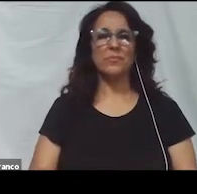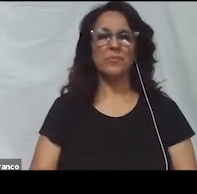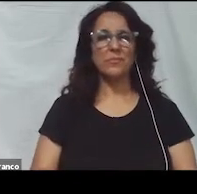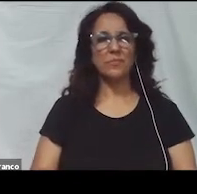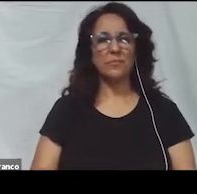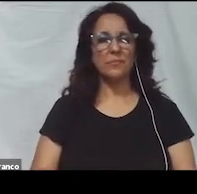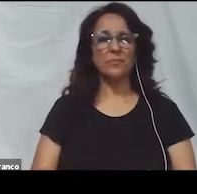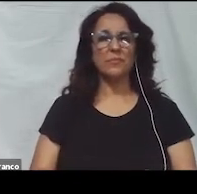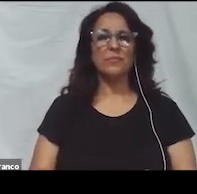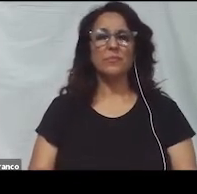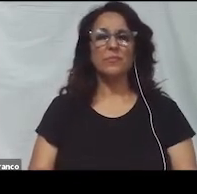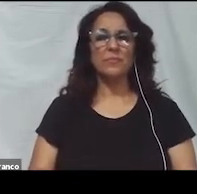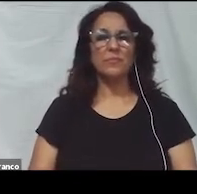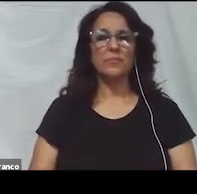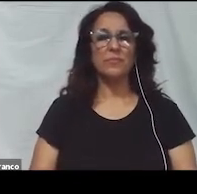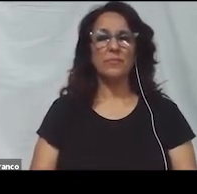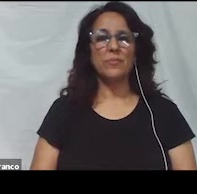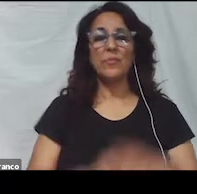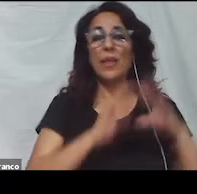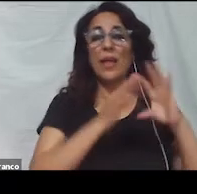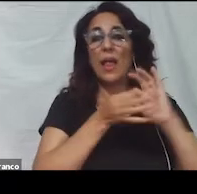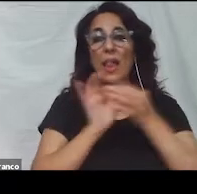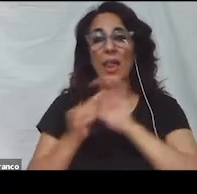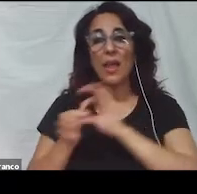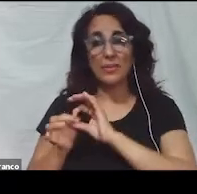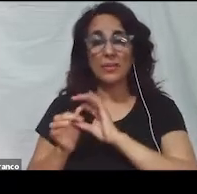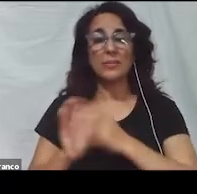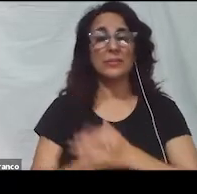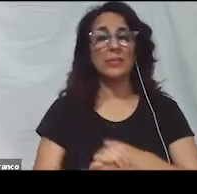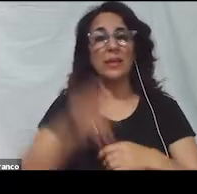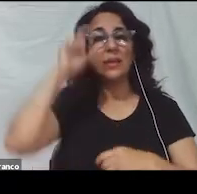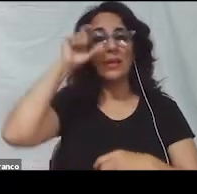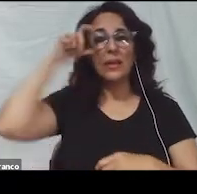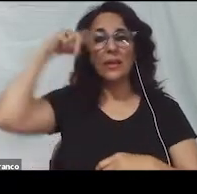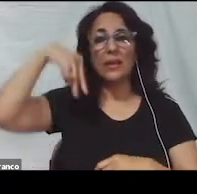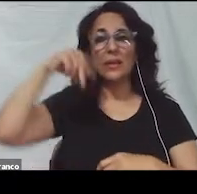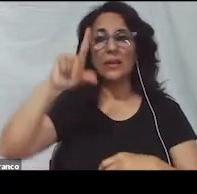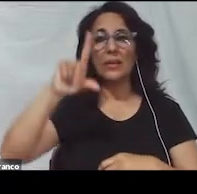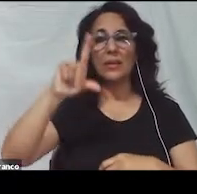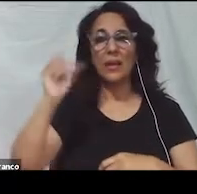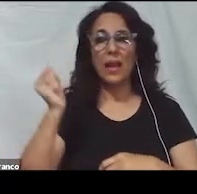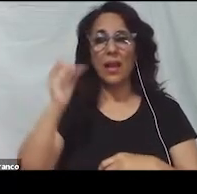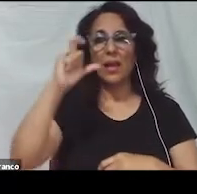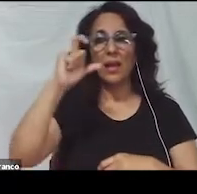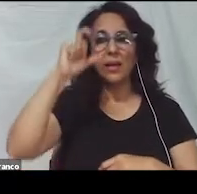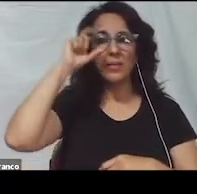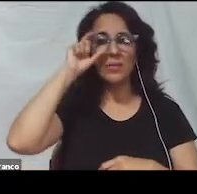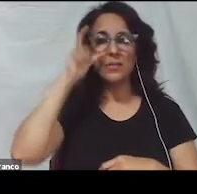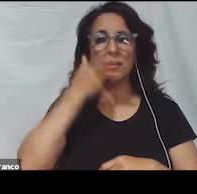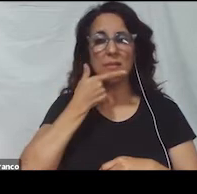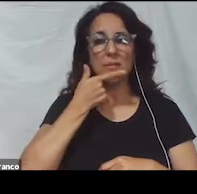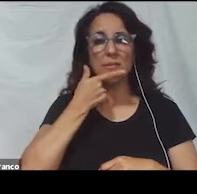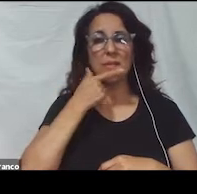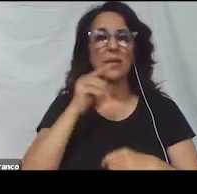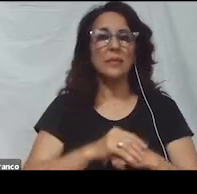Bien. Y pasamos a los enlaces, ¿sí? Los enlaces van a ser interpretados por los lectores de